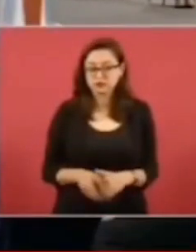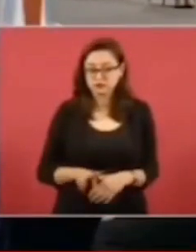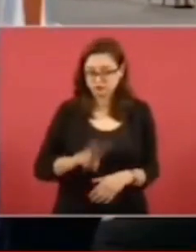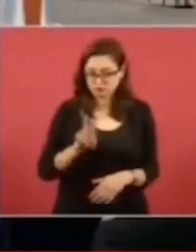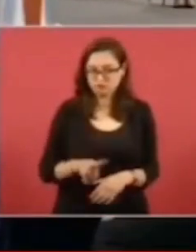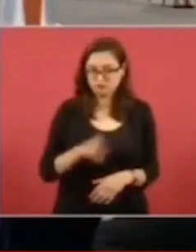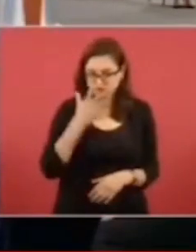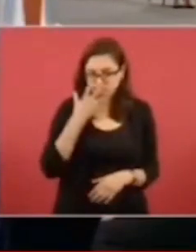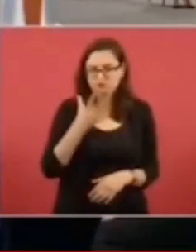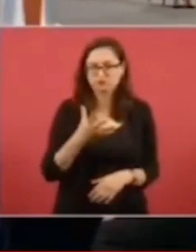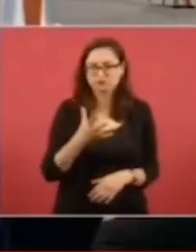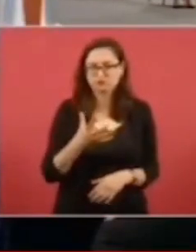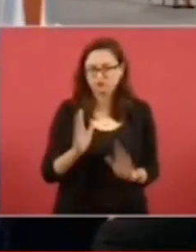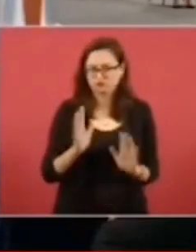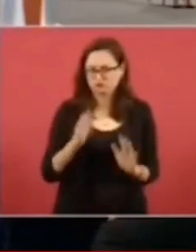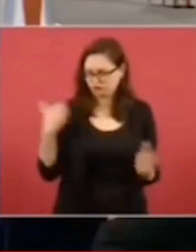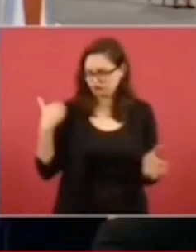el informe?